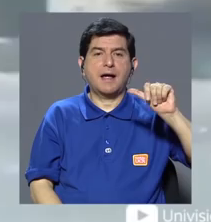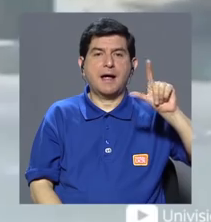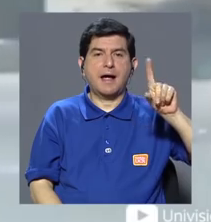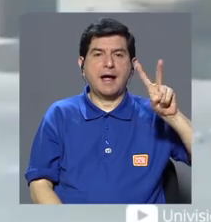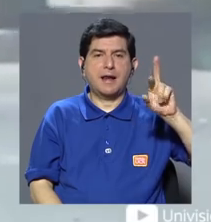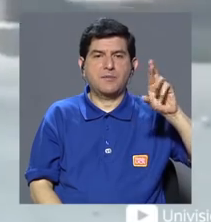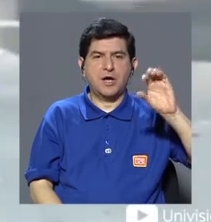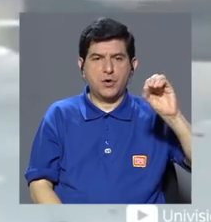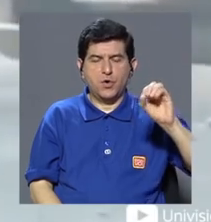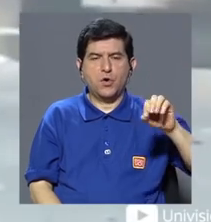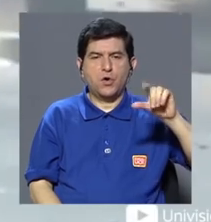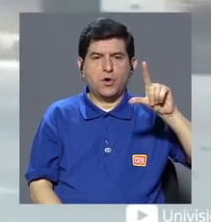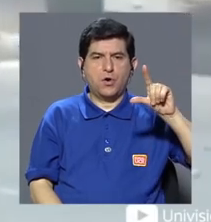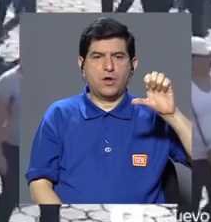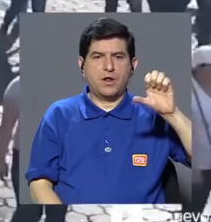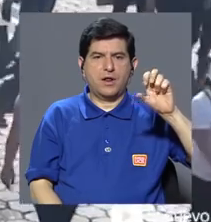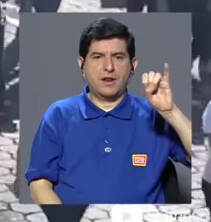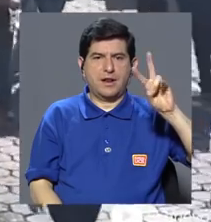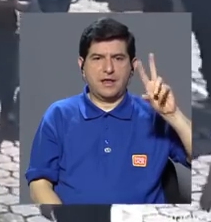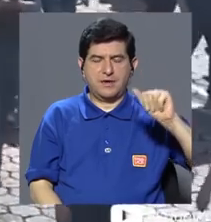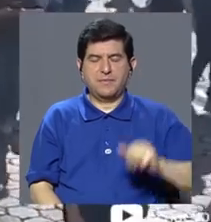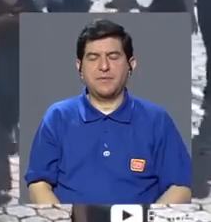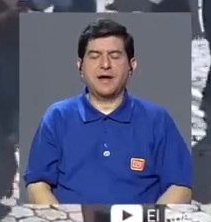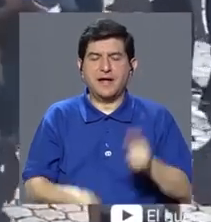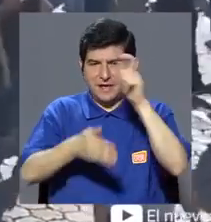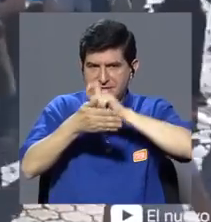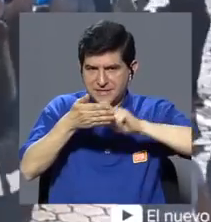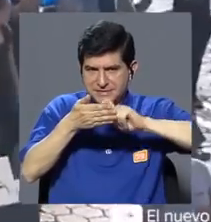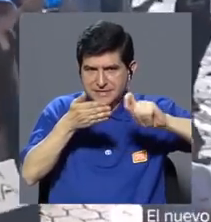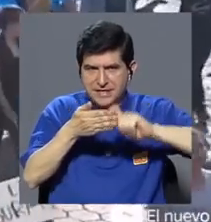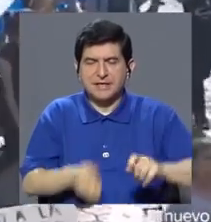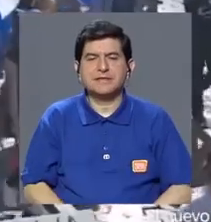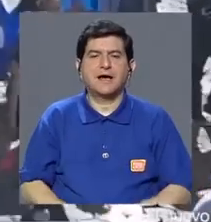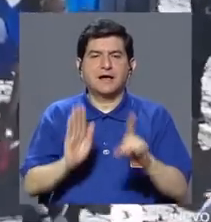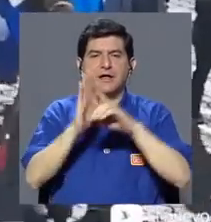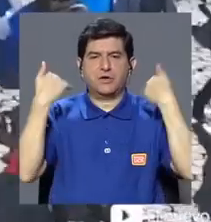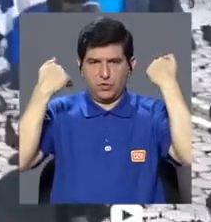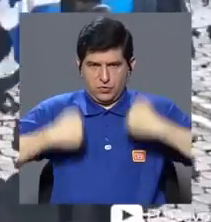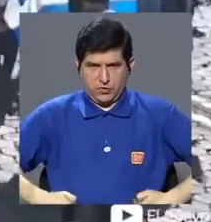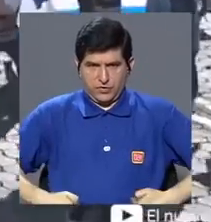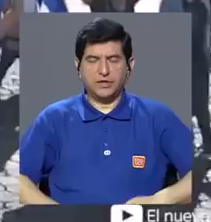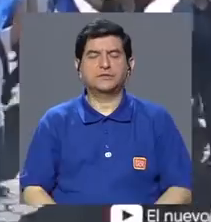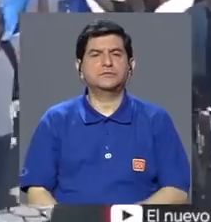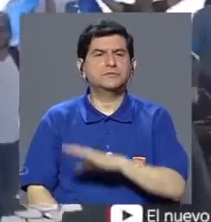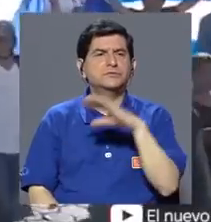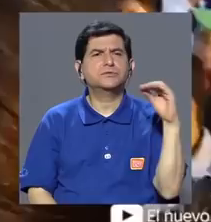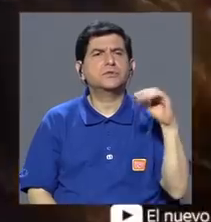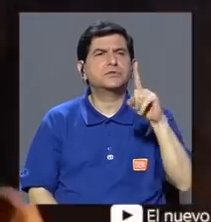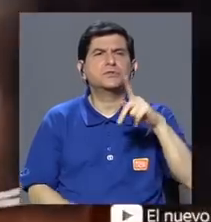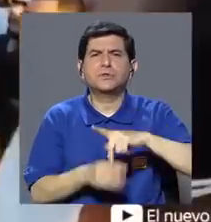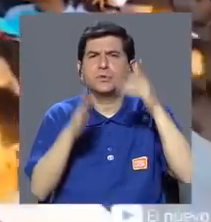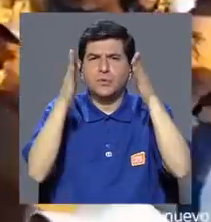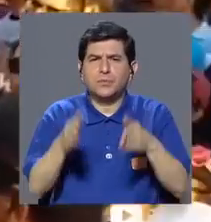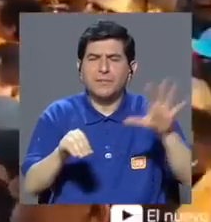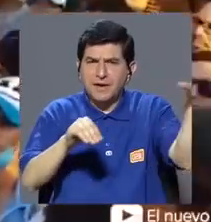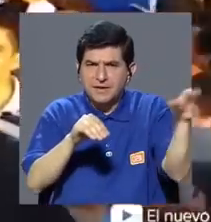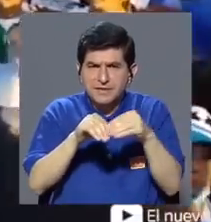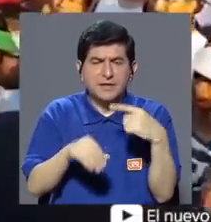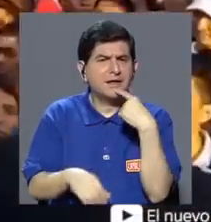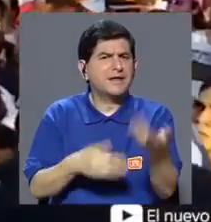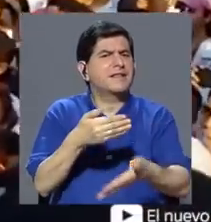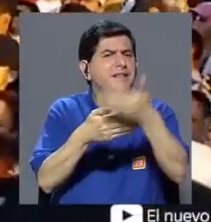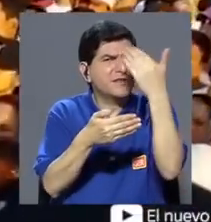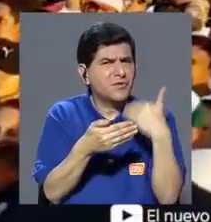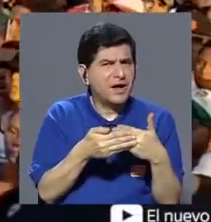casualmente el secretario pro derechos humanos y también hay un actor más que parecía y también que éste